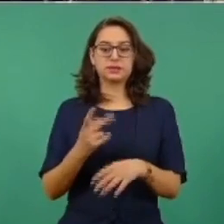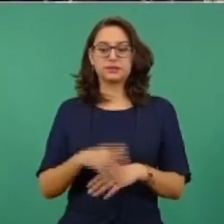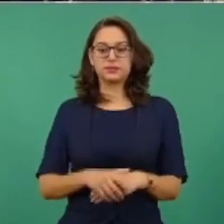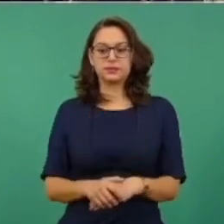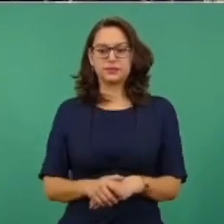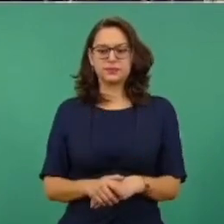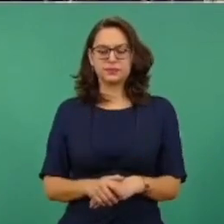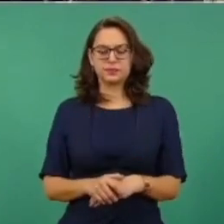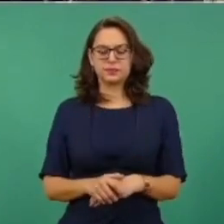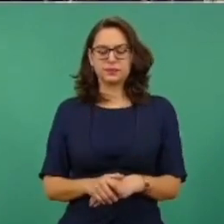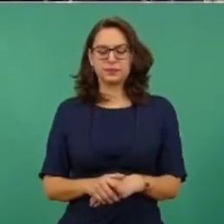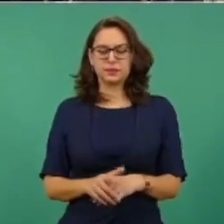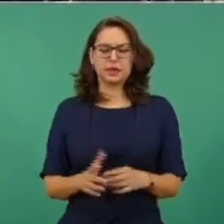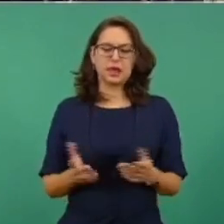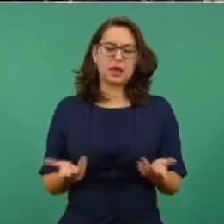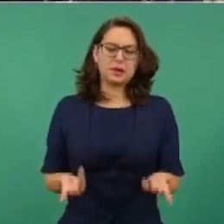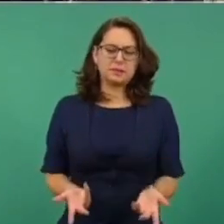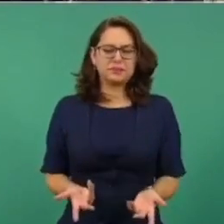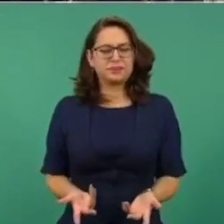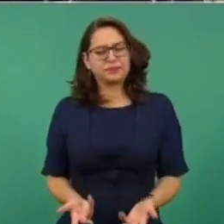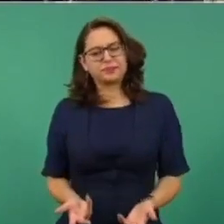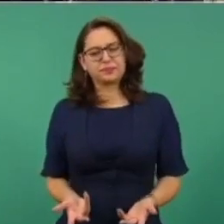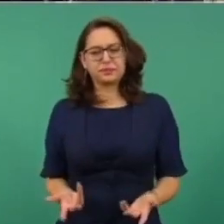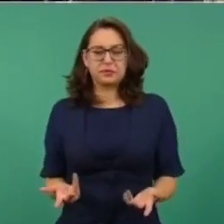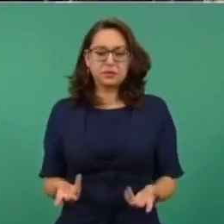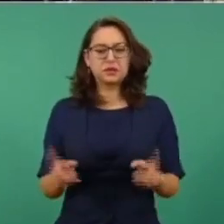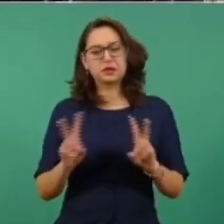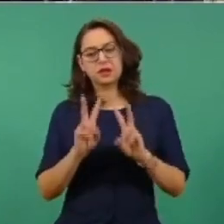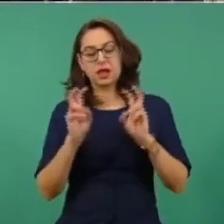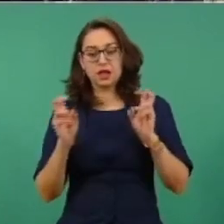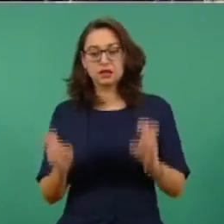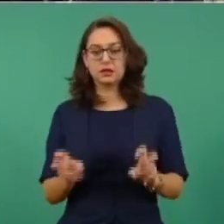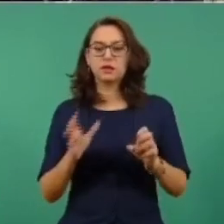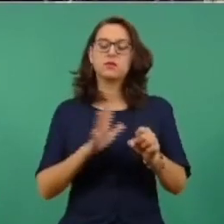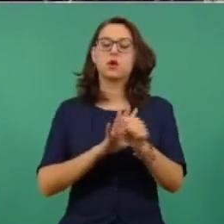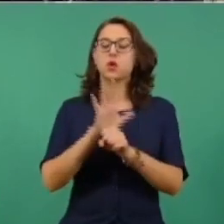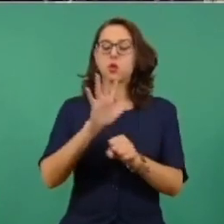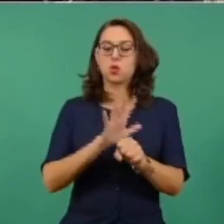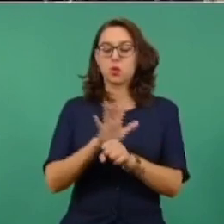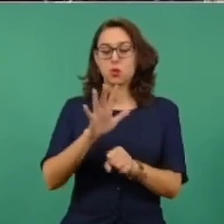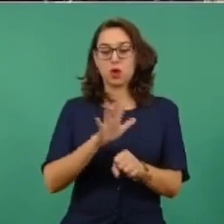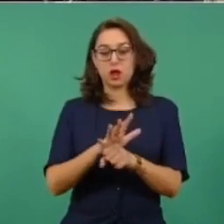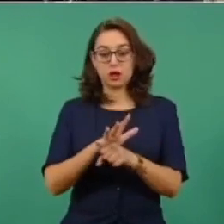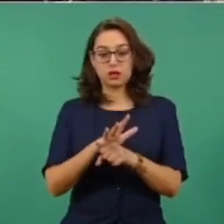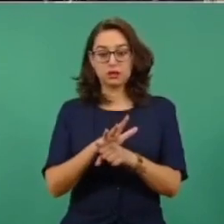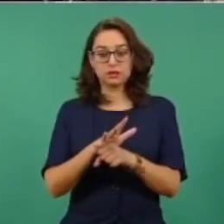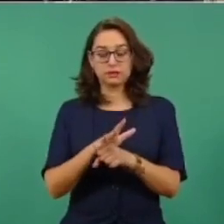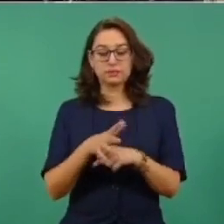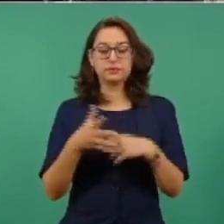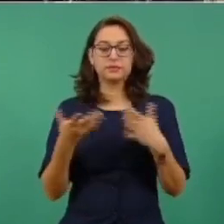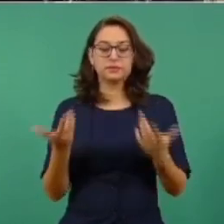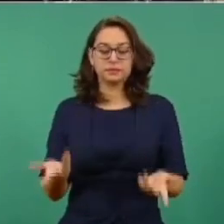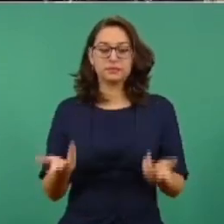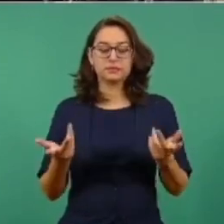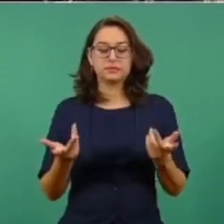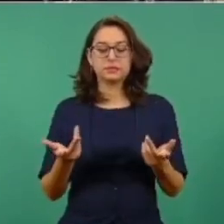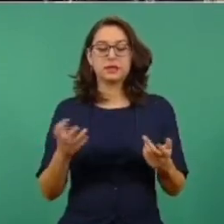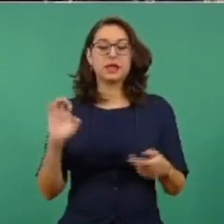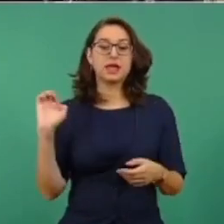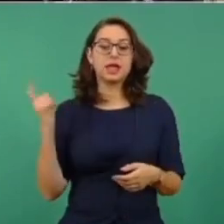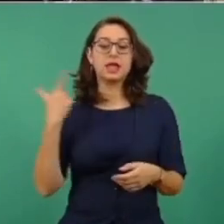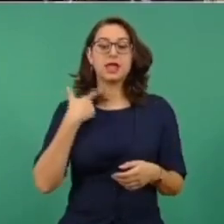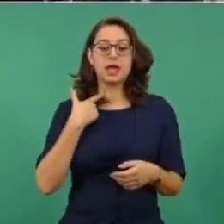El asunto, bueno, aquí lo que asegura Alejandro Pulido Cueto es que está en beneficio de los trabajadores, ex